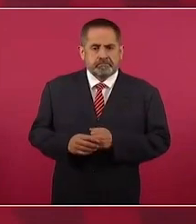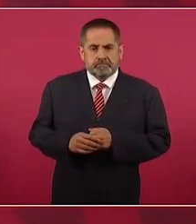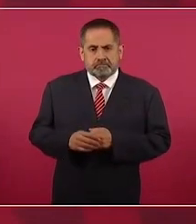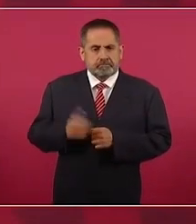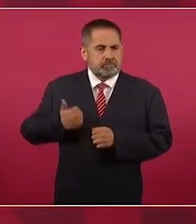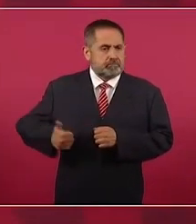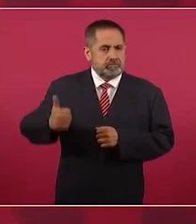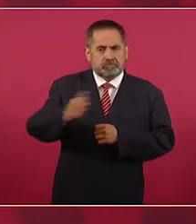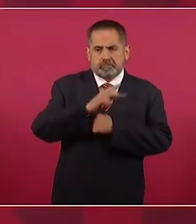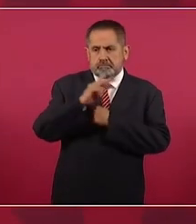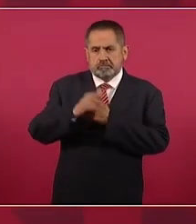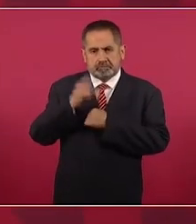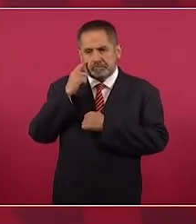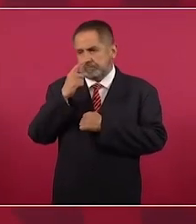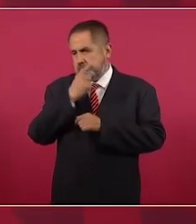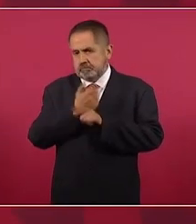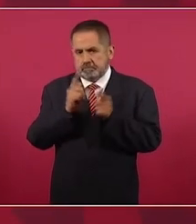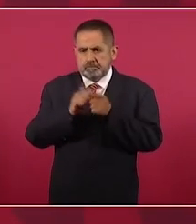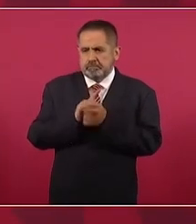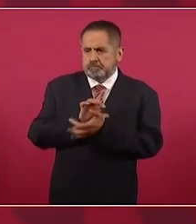con otras regiones.